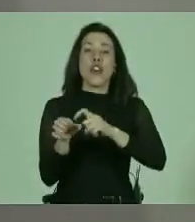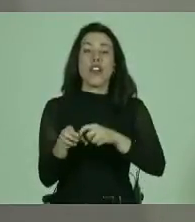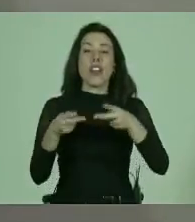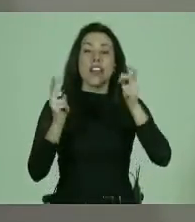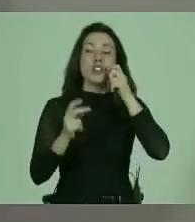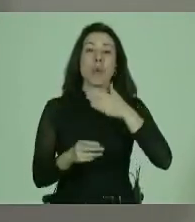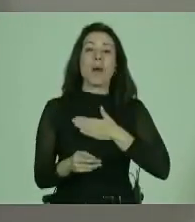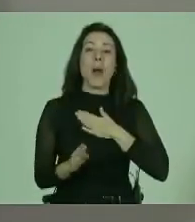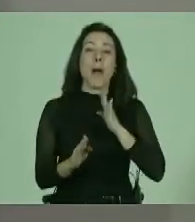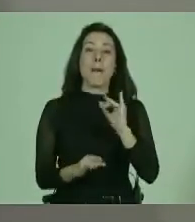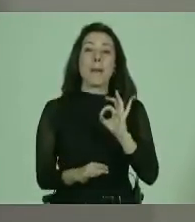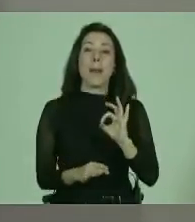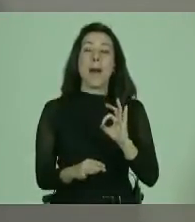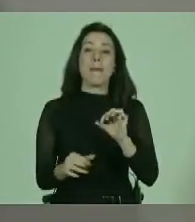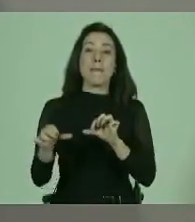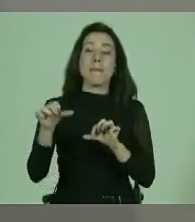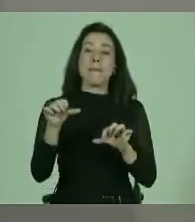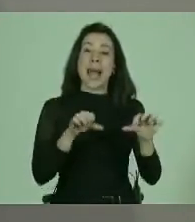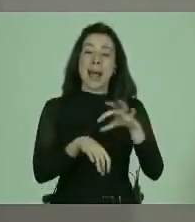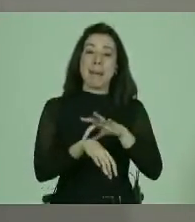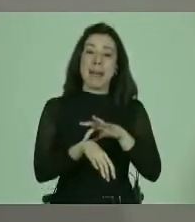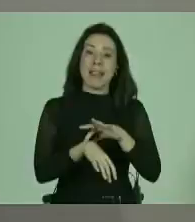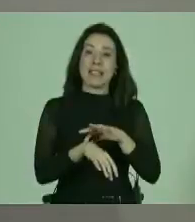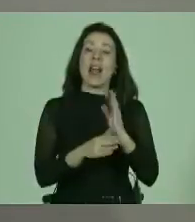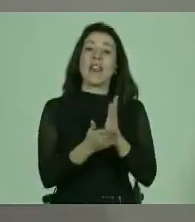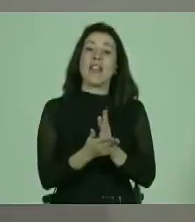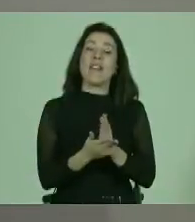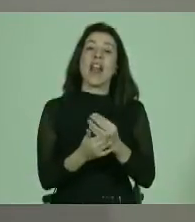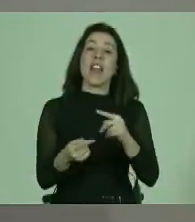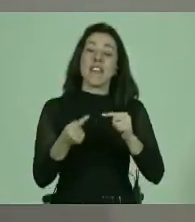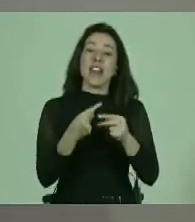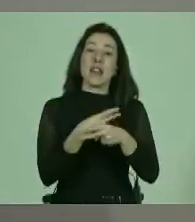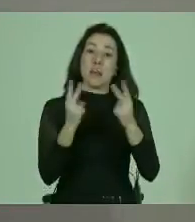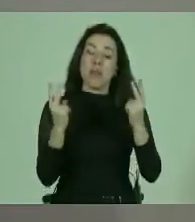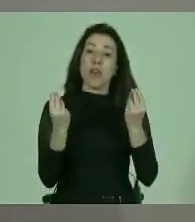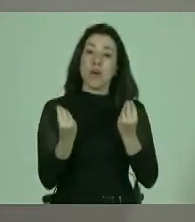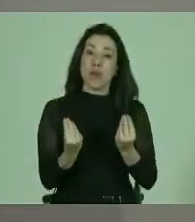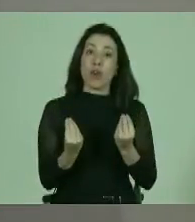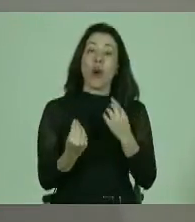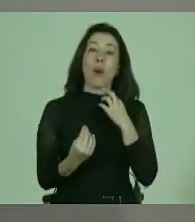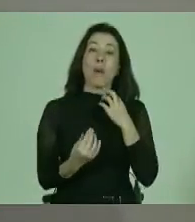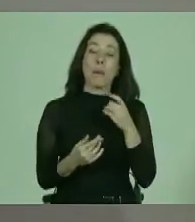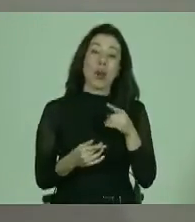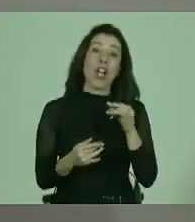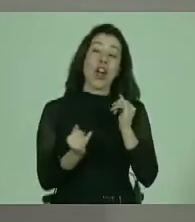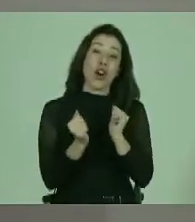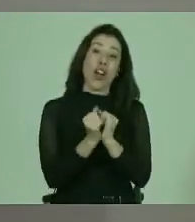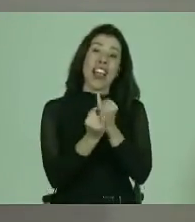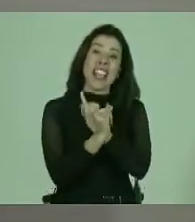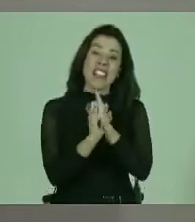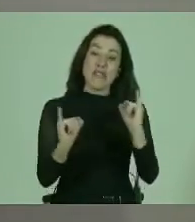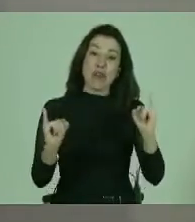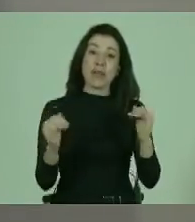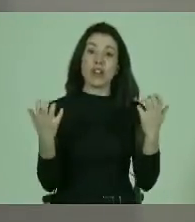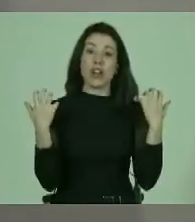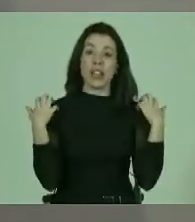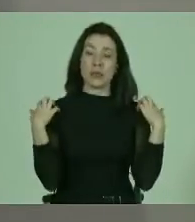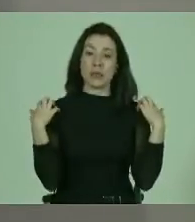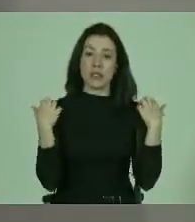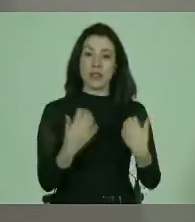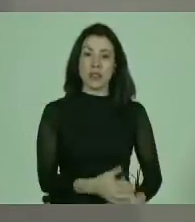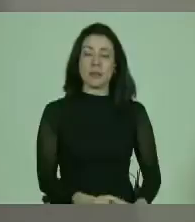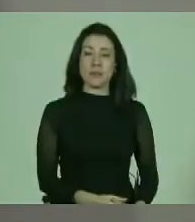deberá haber un debate público adecuado que es adecuado pues obviamente con información y responsabilidad